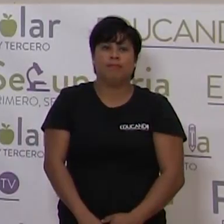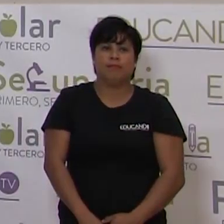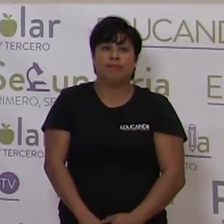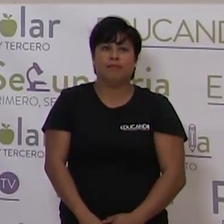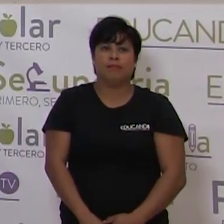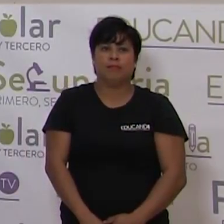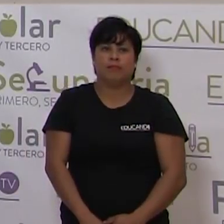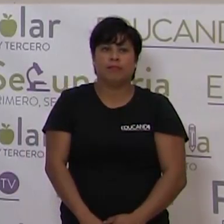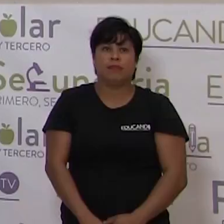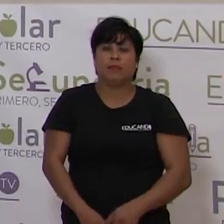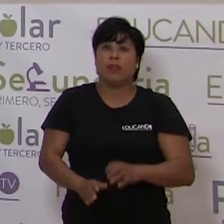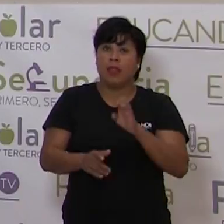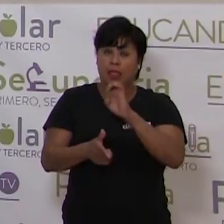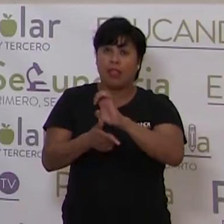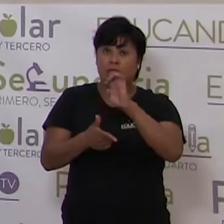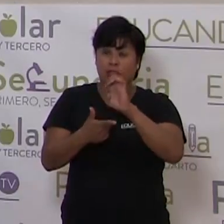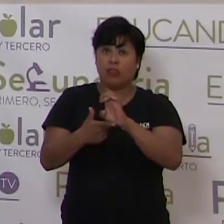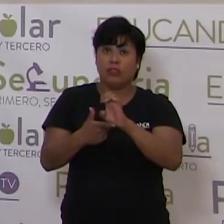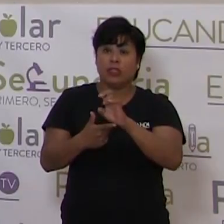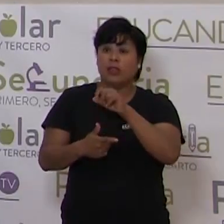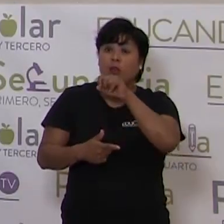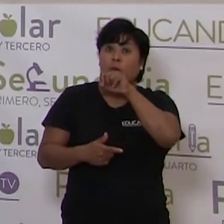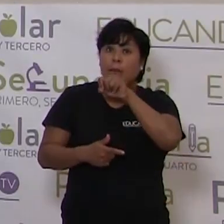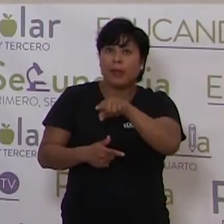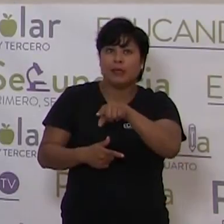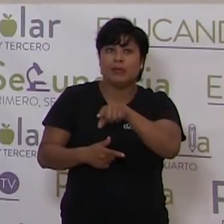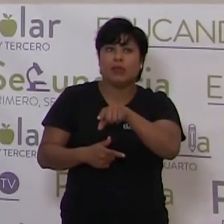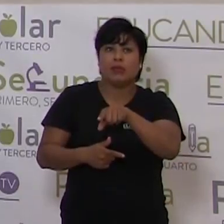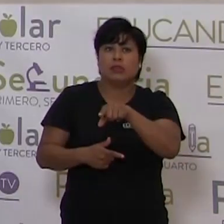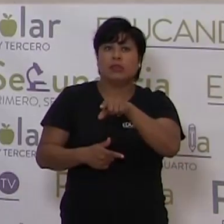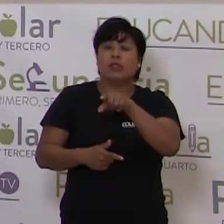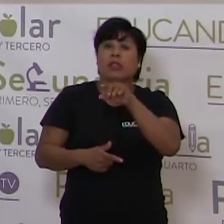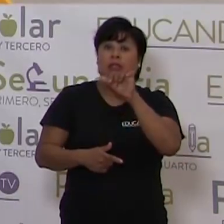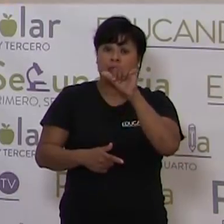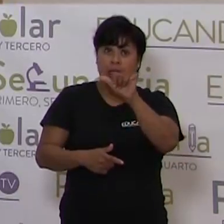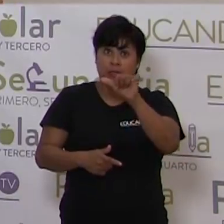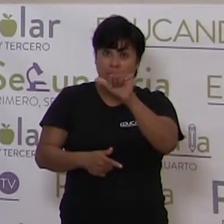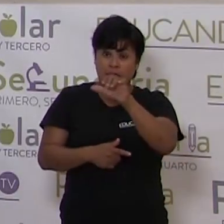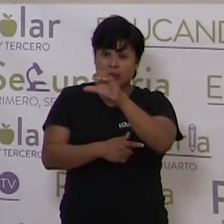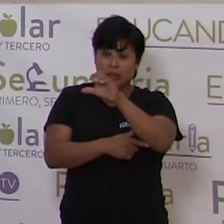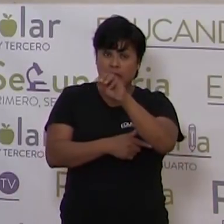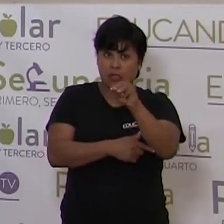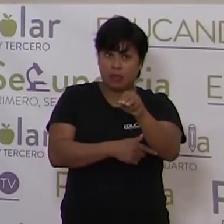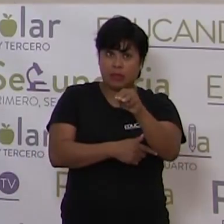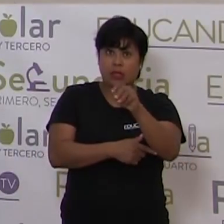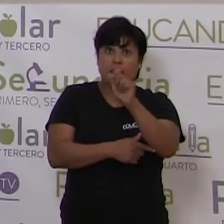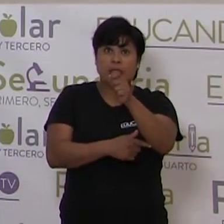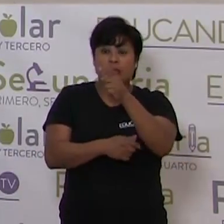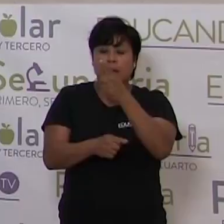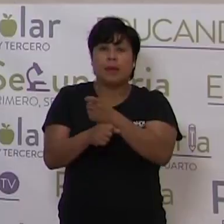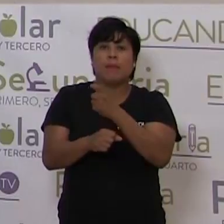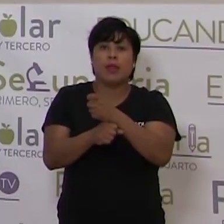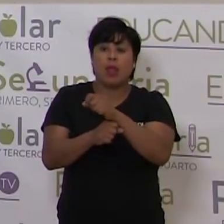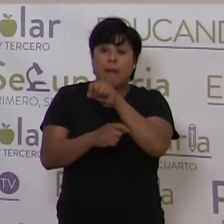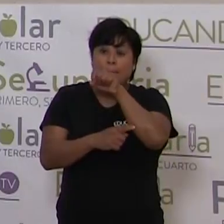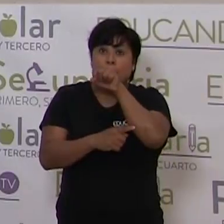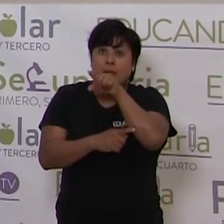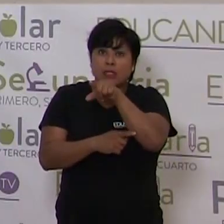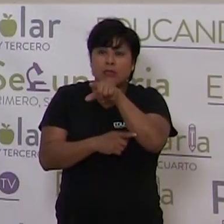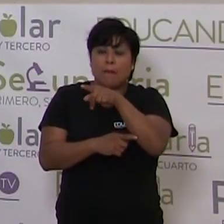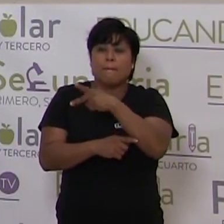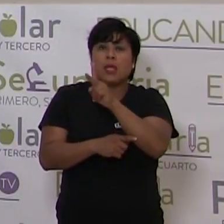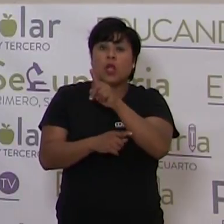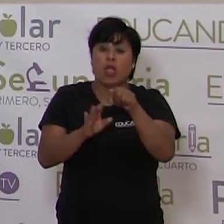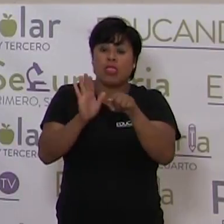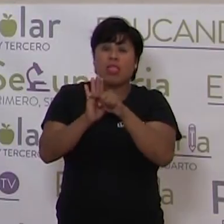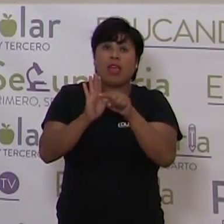Bueno, pues entonces lo mismo, 16 centímetros es el primero. Pero se